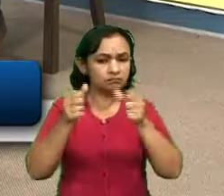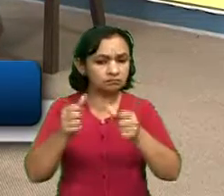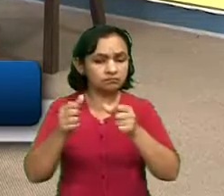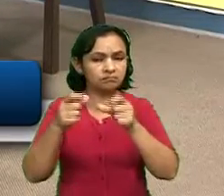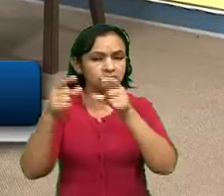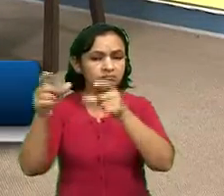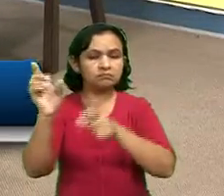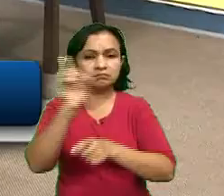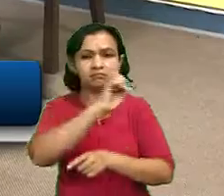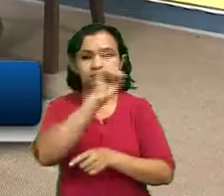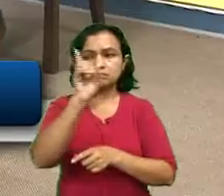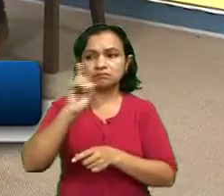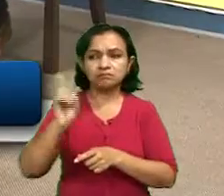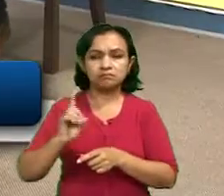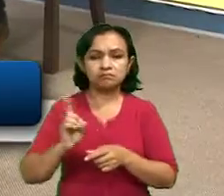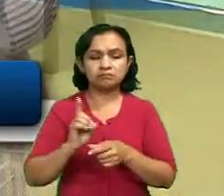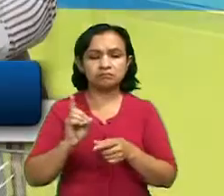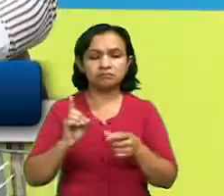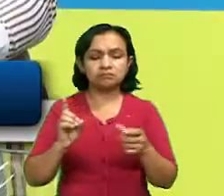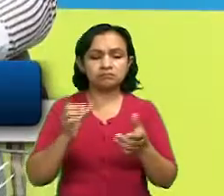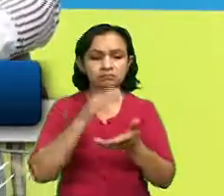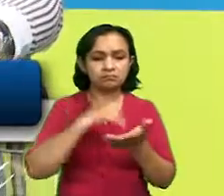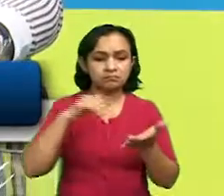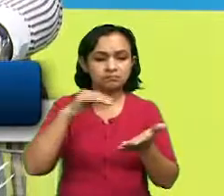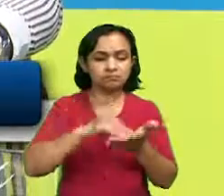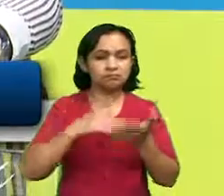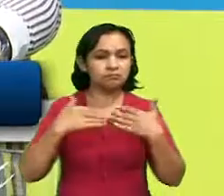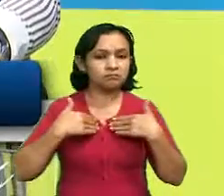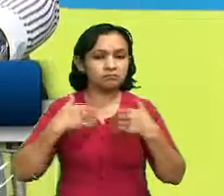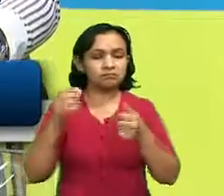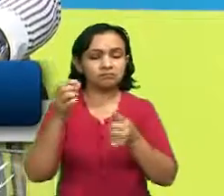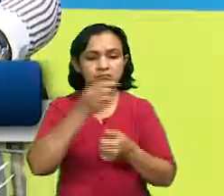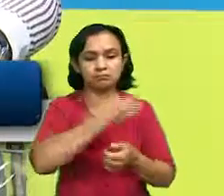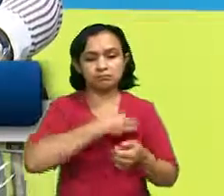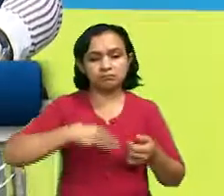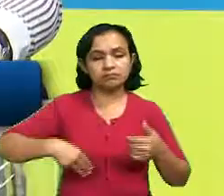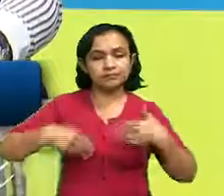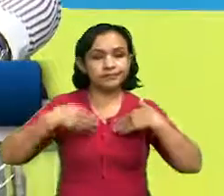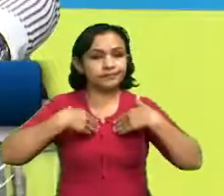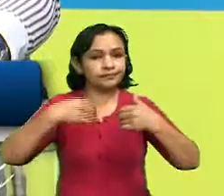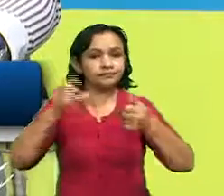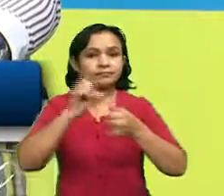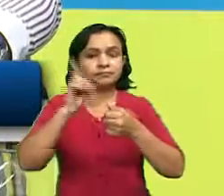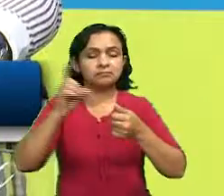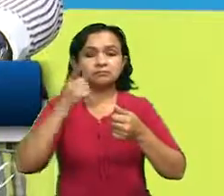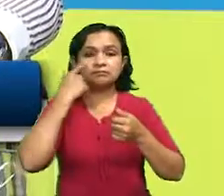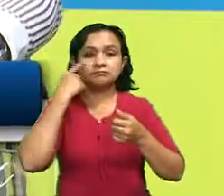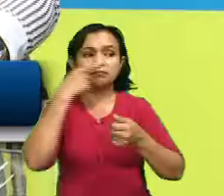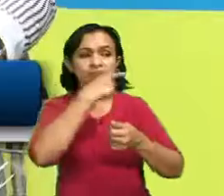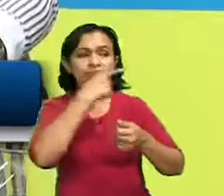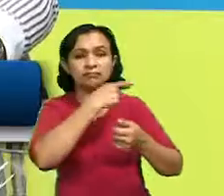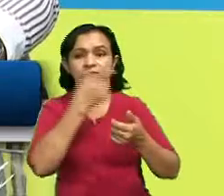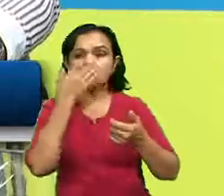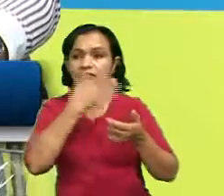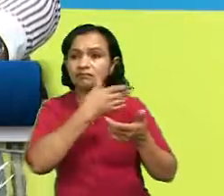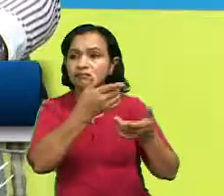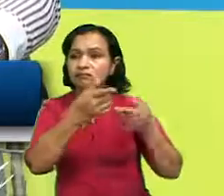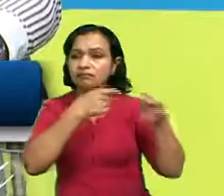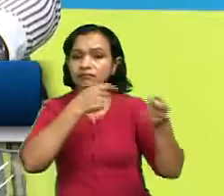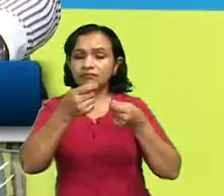en qué instancia de la unidad de salud, en qué instancia del Ministerio de Salud, para decir, mire, esta farmacia está